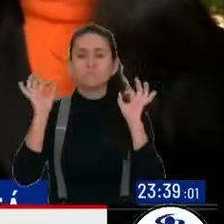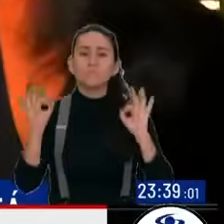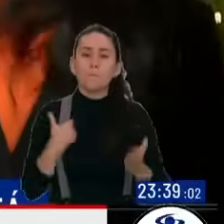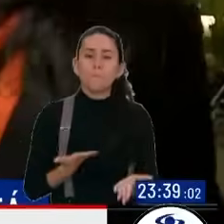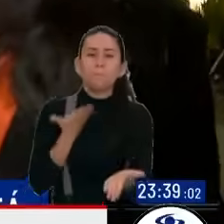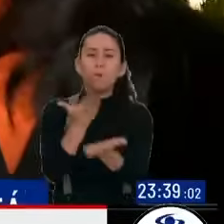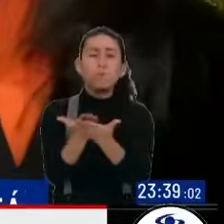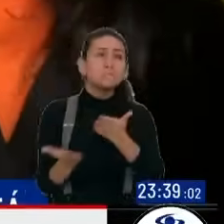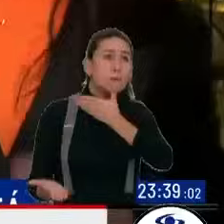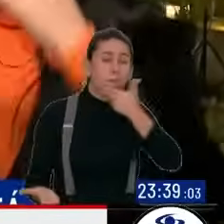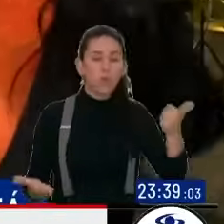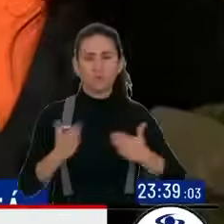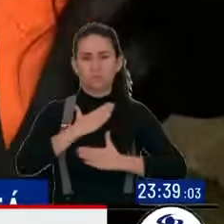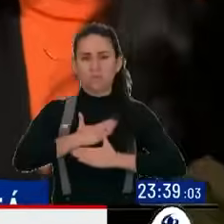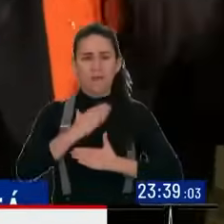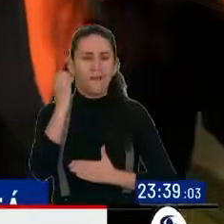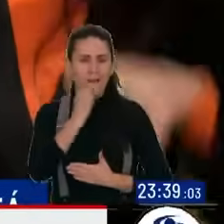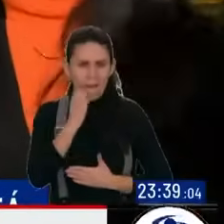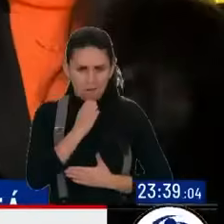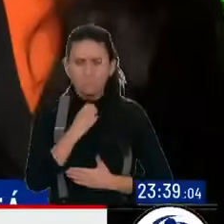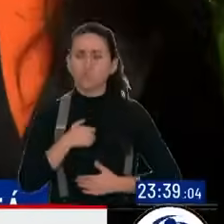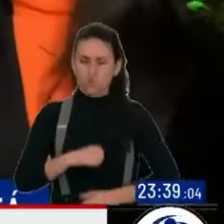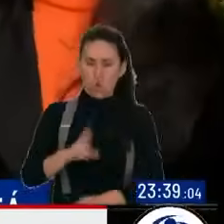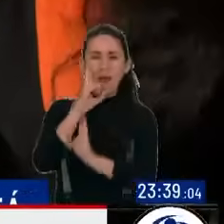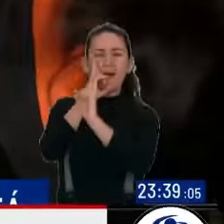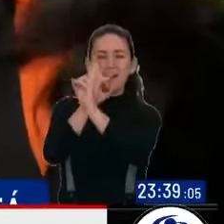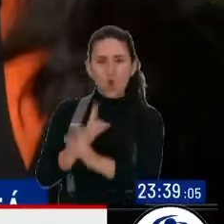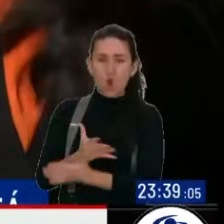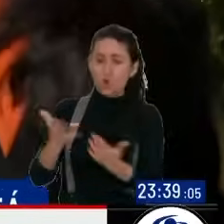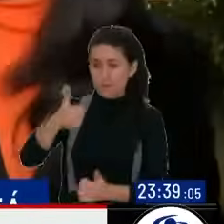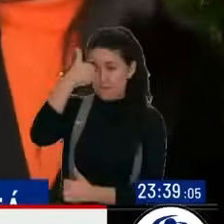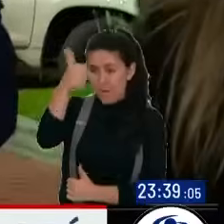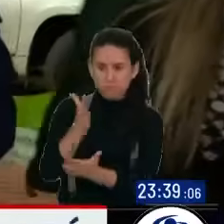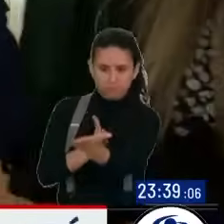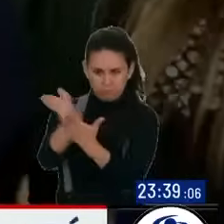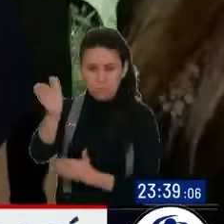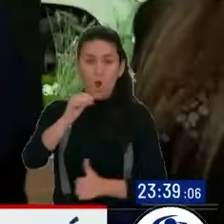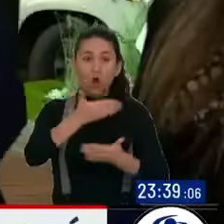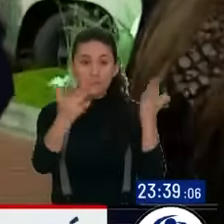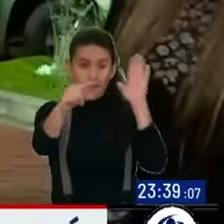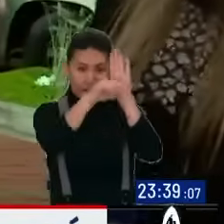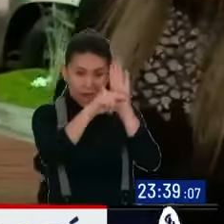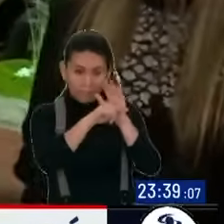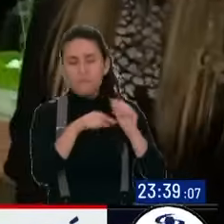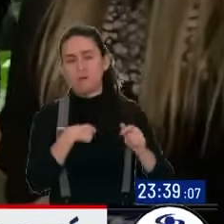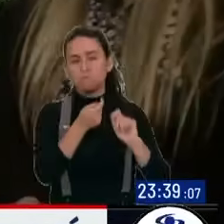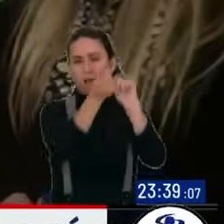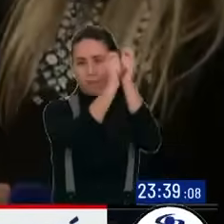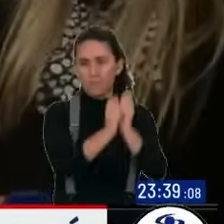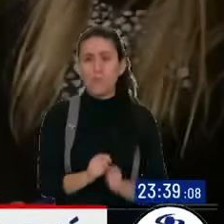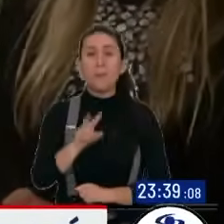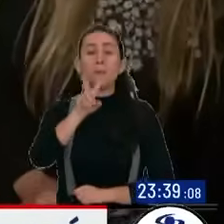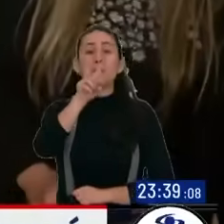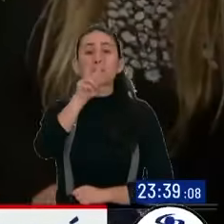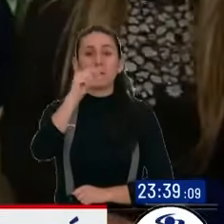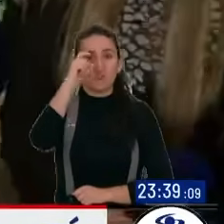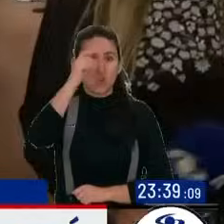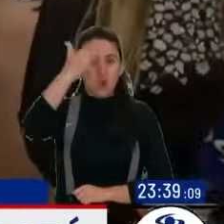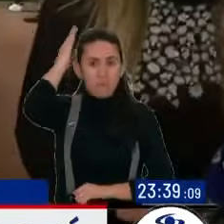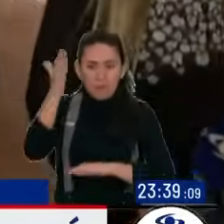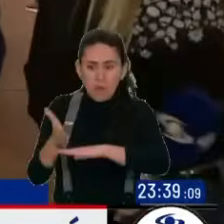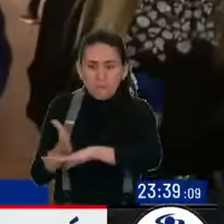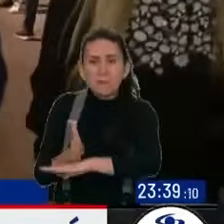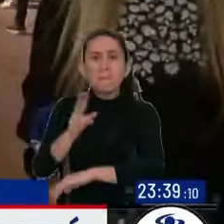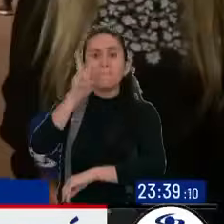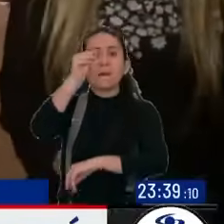para Bogotá, tenemos la capacidad de reconocer lo que va bien y continuarlo y corregir lo que va mal. Jorge Robledo llegó 20 minutos antes de comenzar el debate.